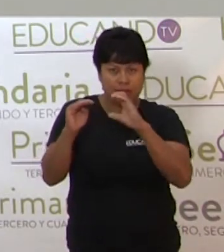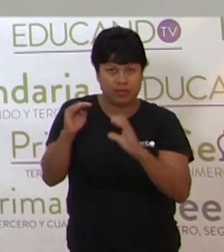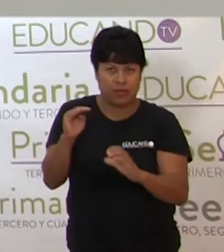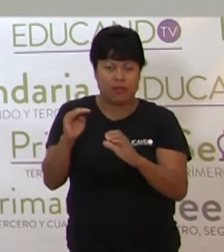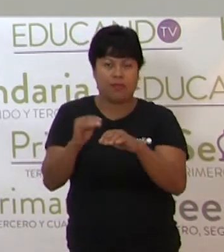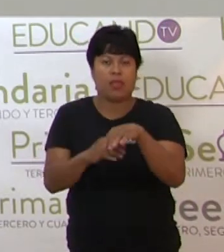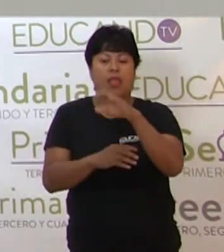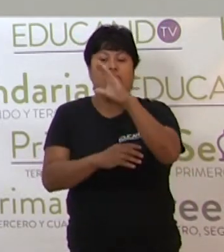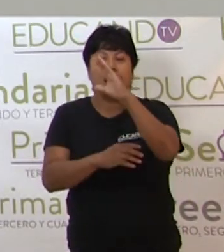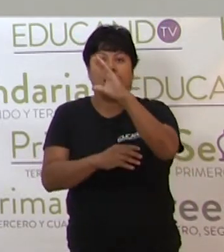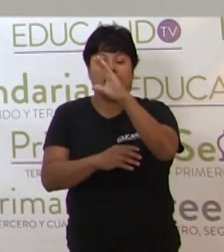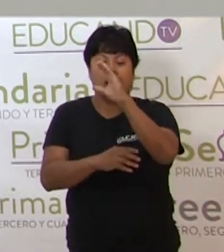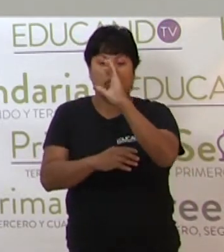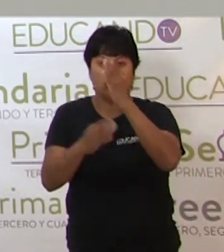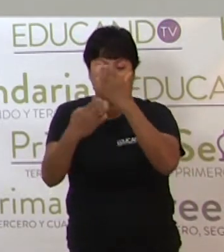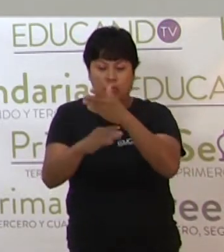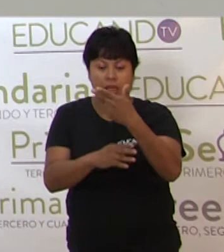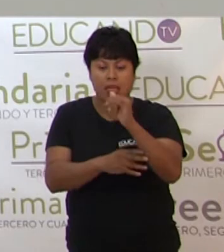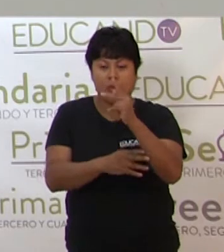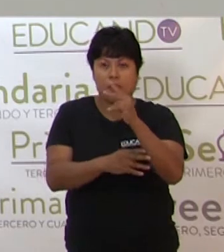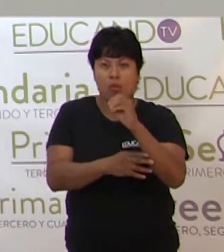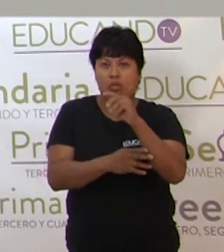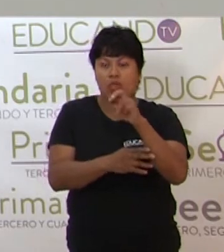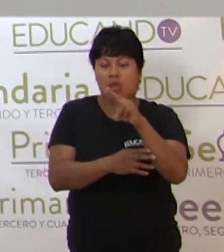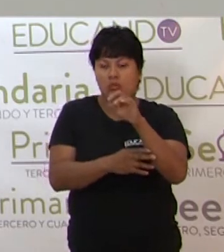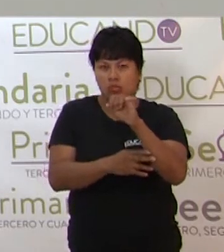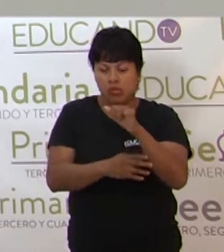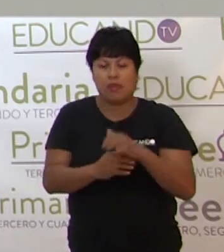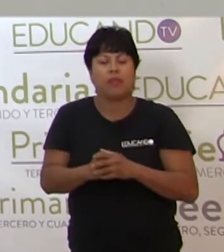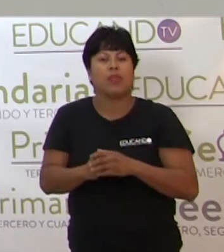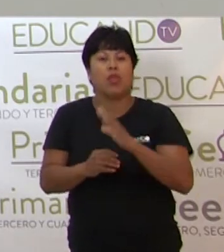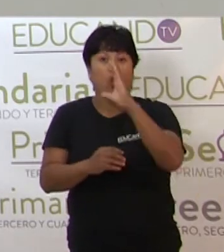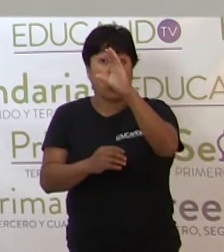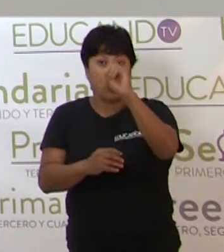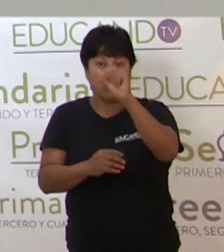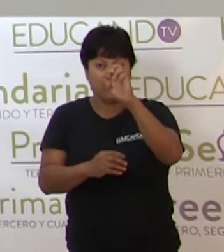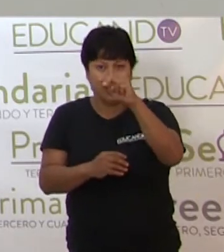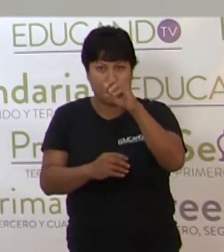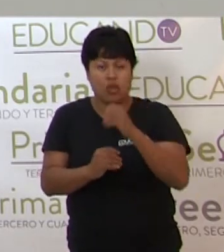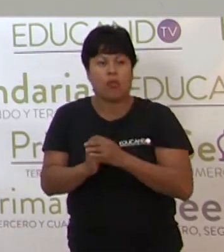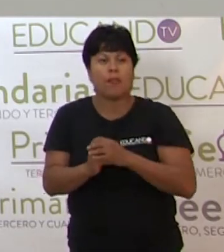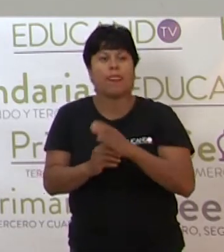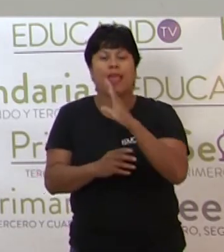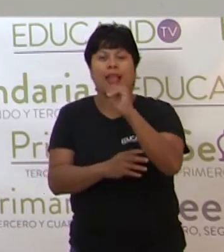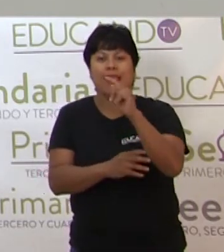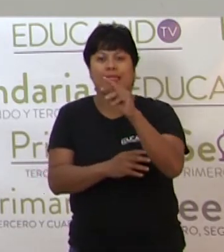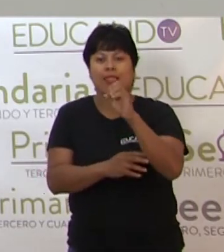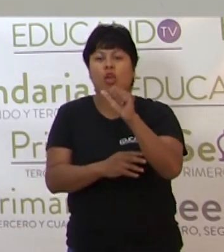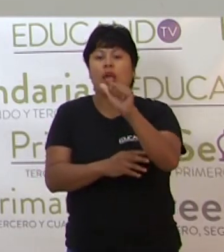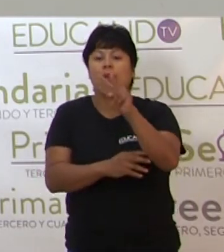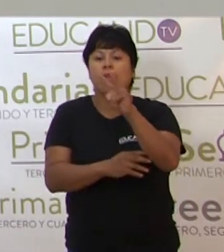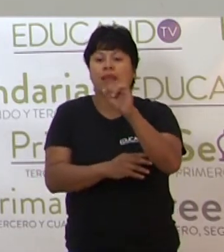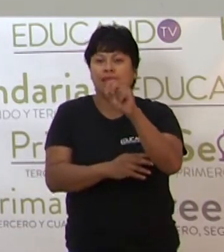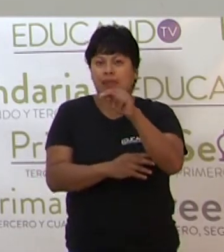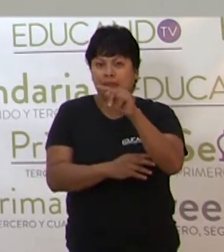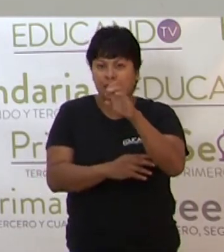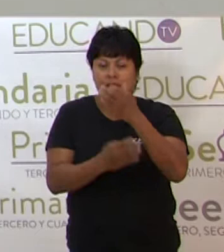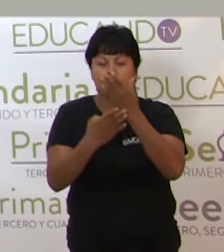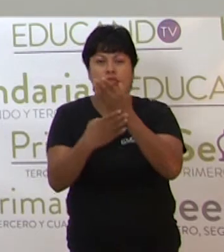opuesto sobre hipotenusa. Vamos con el coseno. Coseno, cateto adyacente